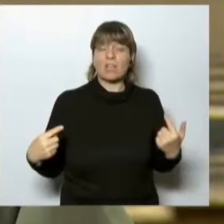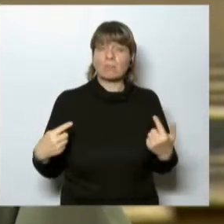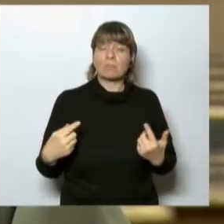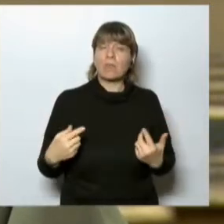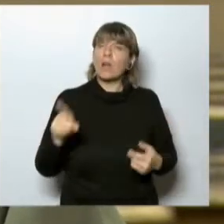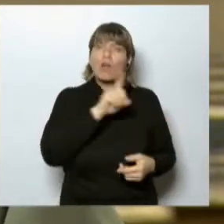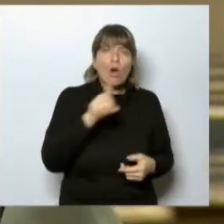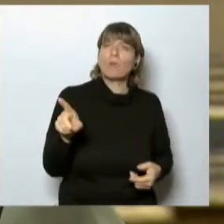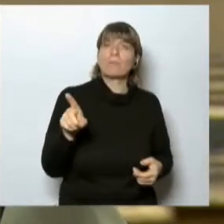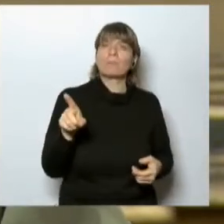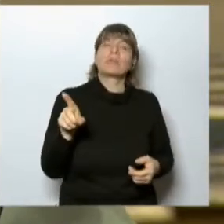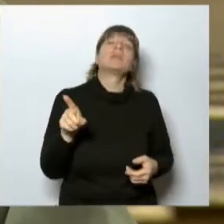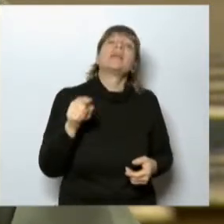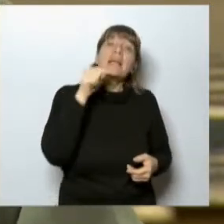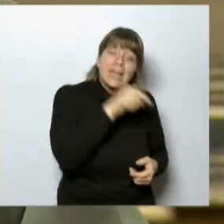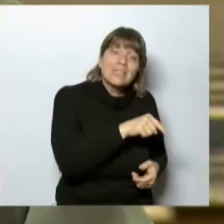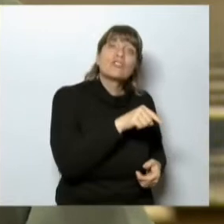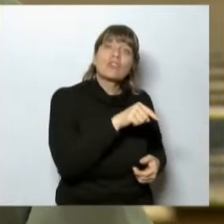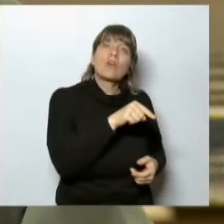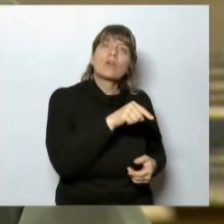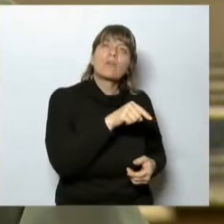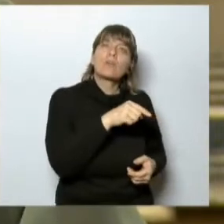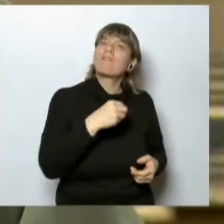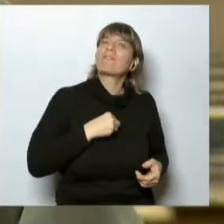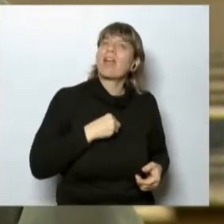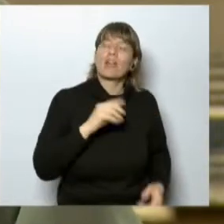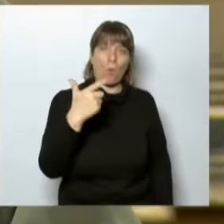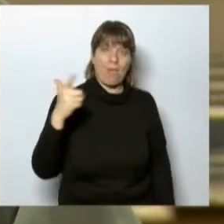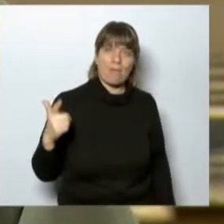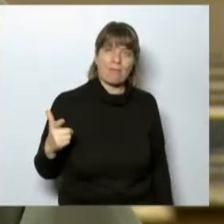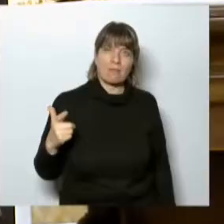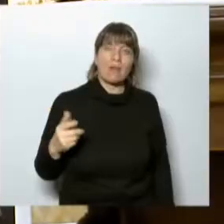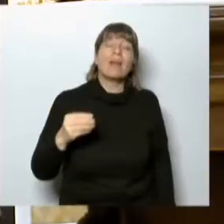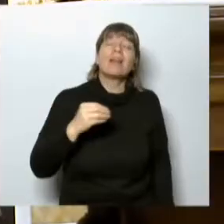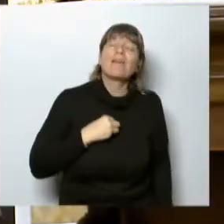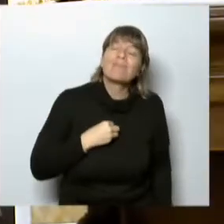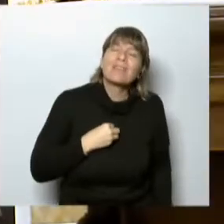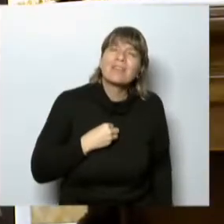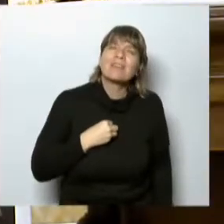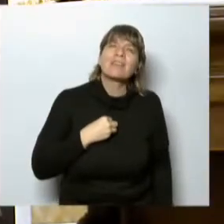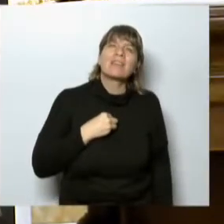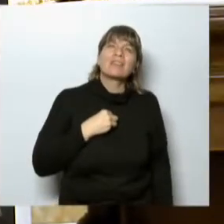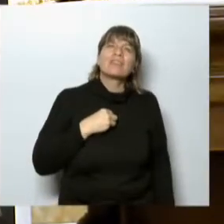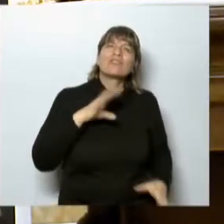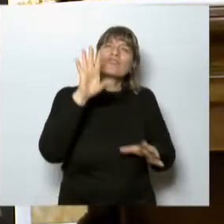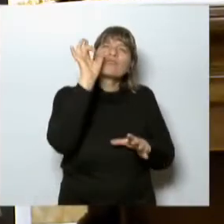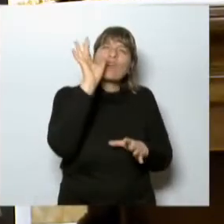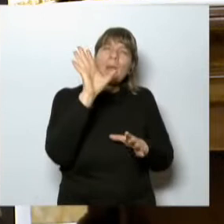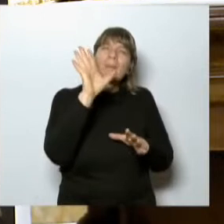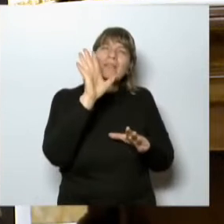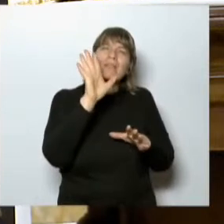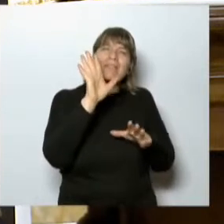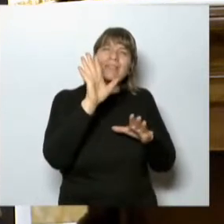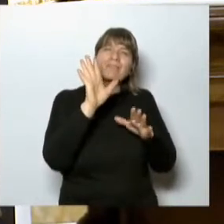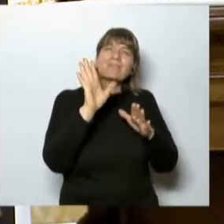cuando uno hace eso, quiere decir que no tiene fe, que la fe es un barniz y que